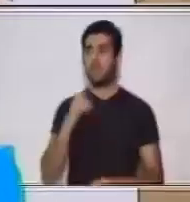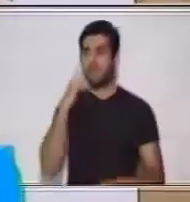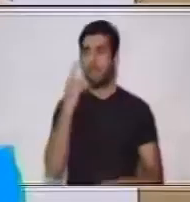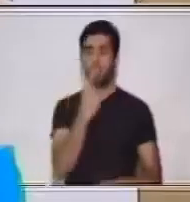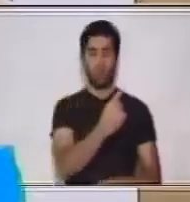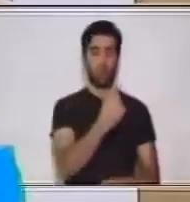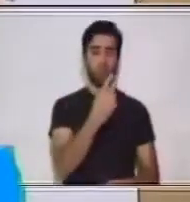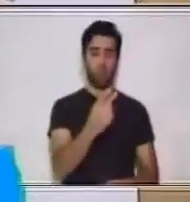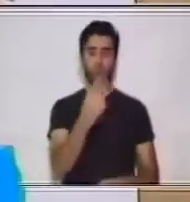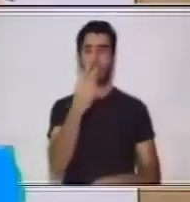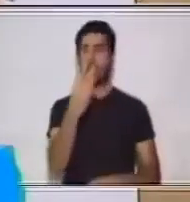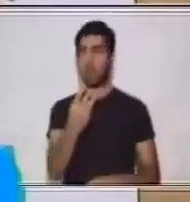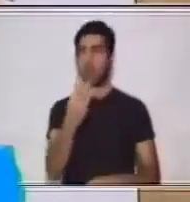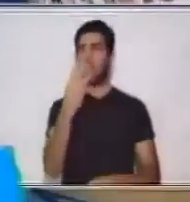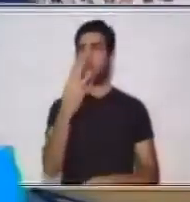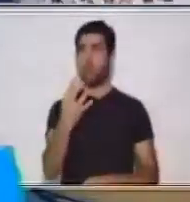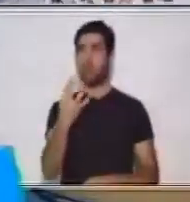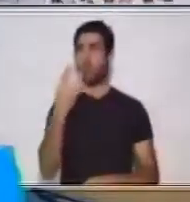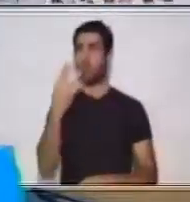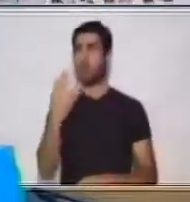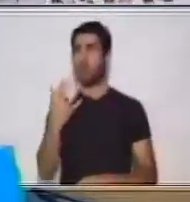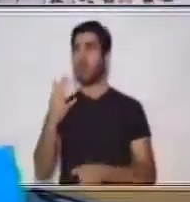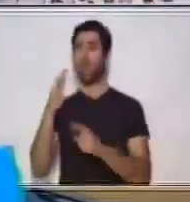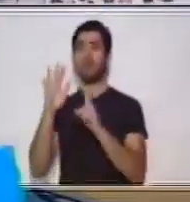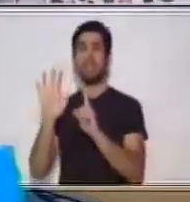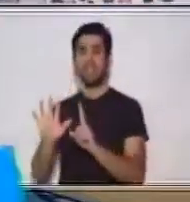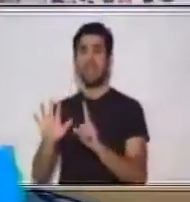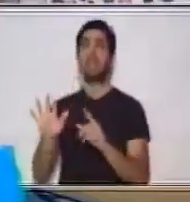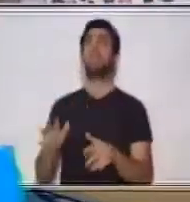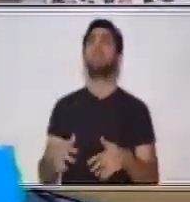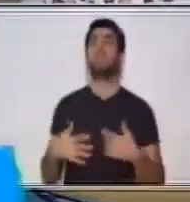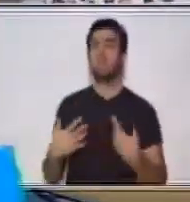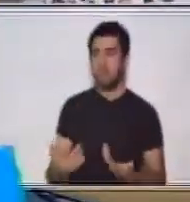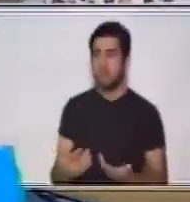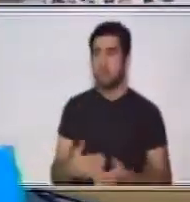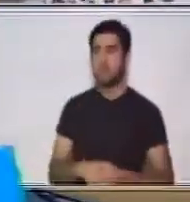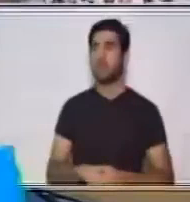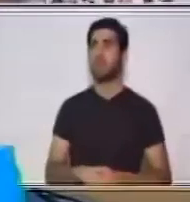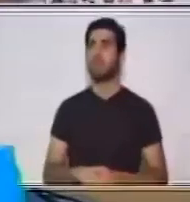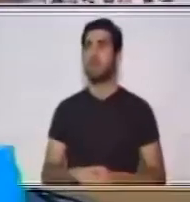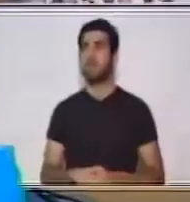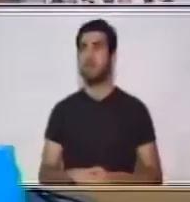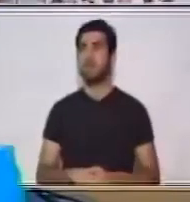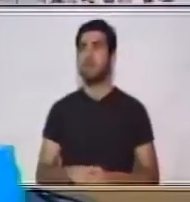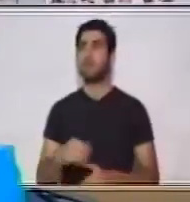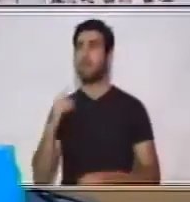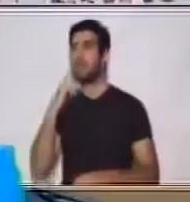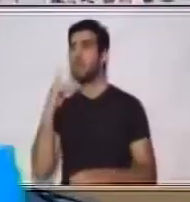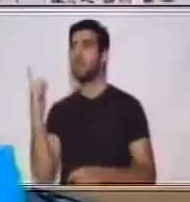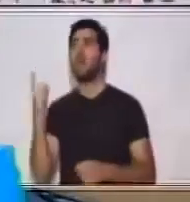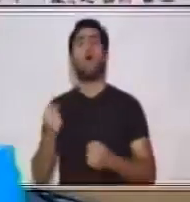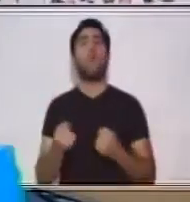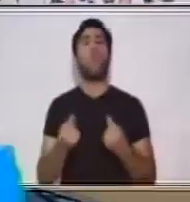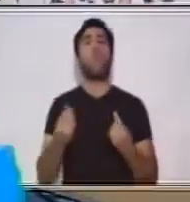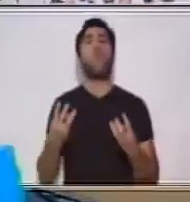1, 2, 3, 4, 5, 6 más 6 es igual